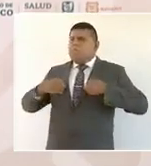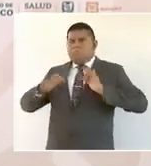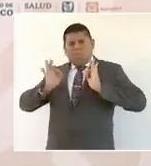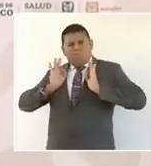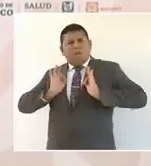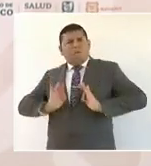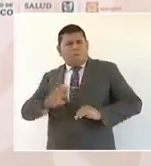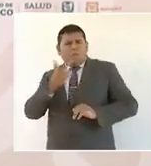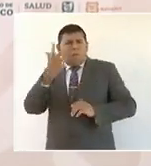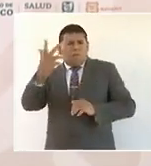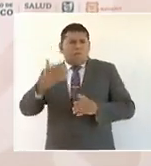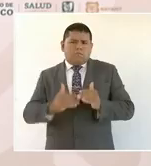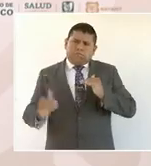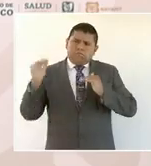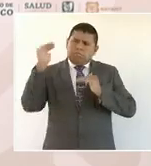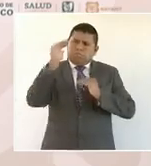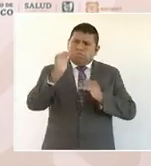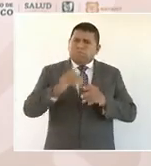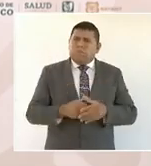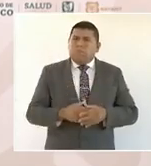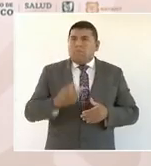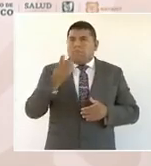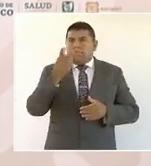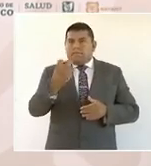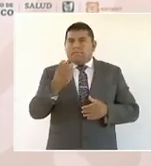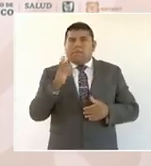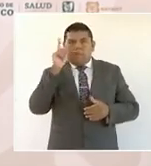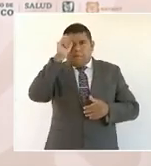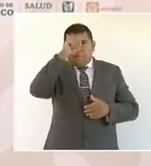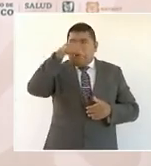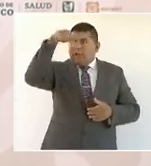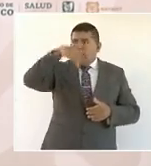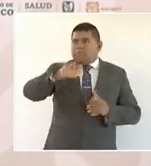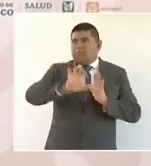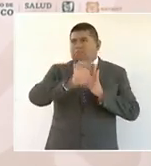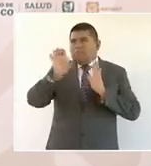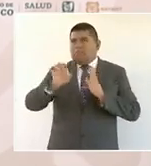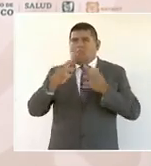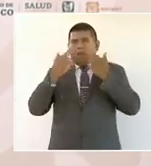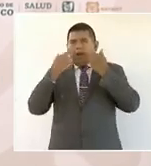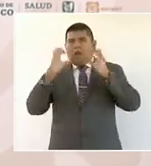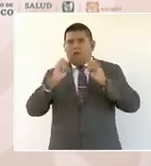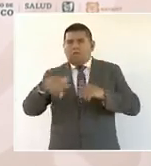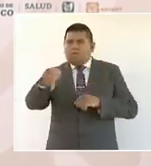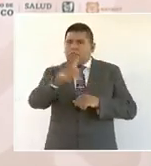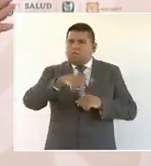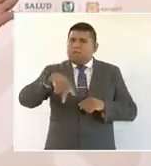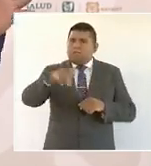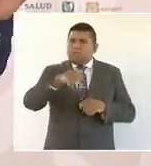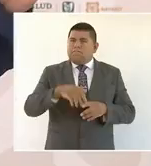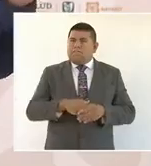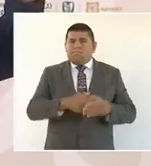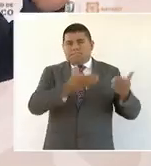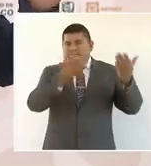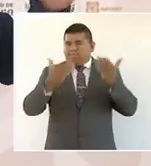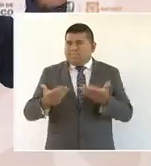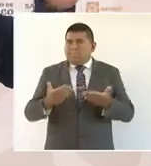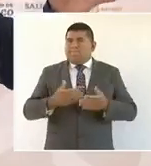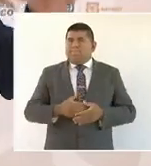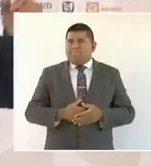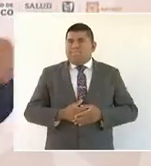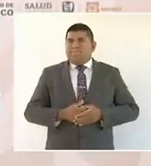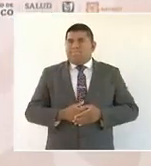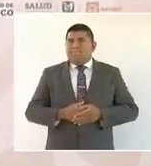de vida. Y es muy difícil que los especialistas puedan ir